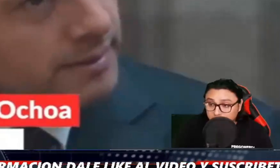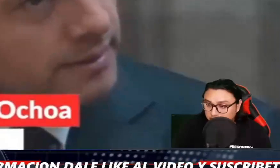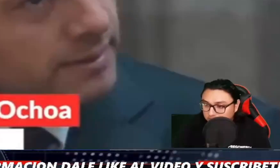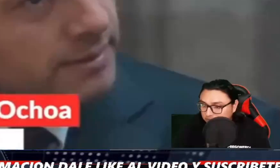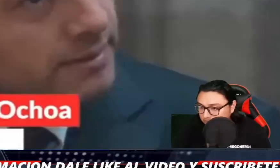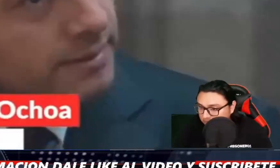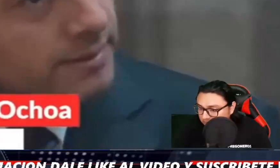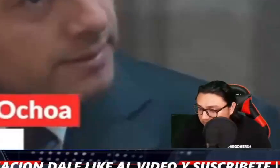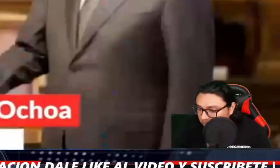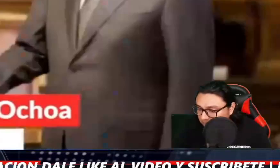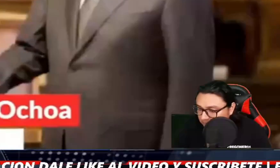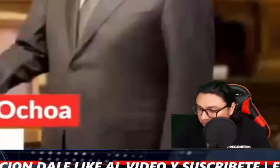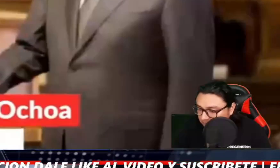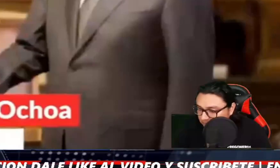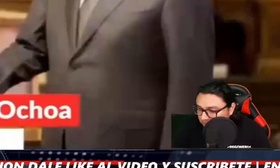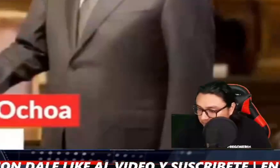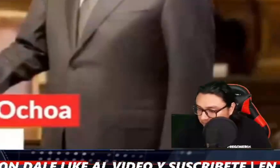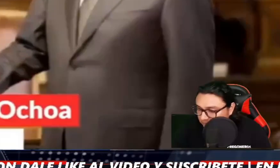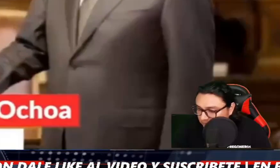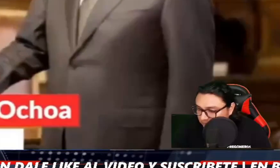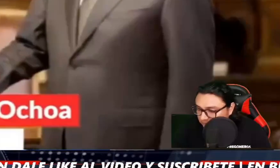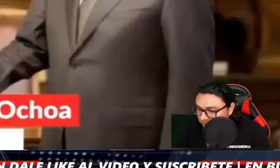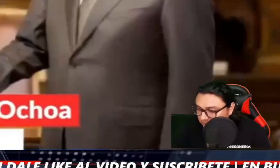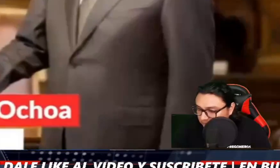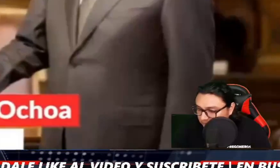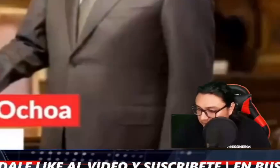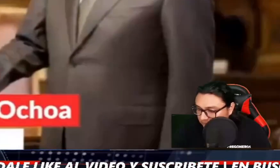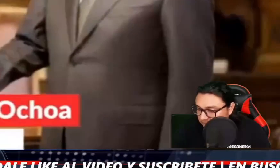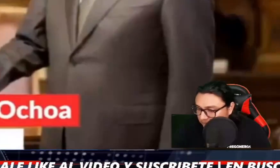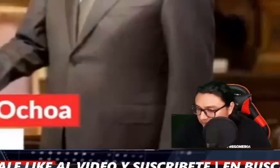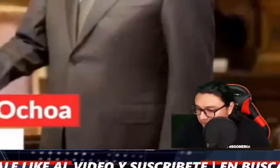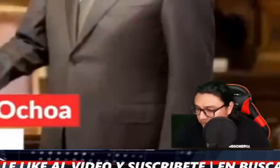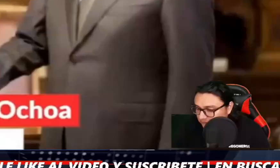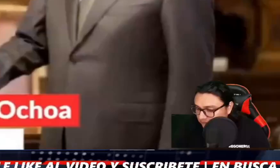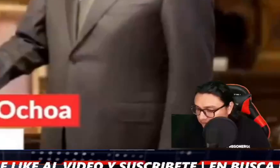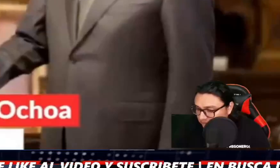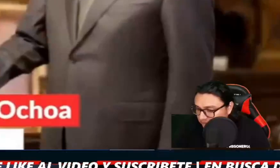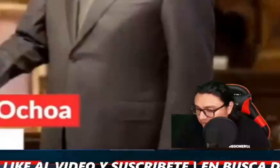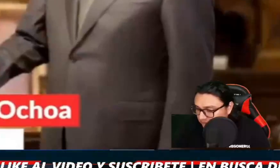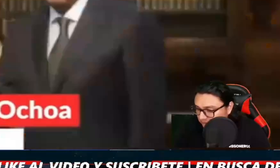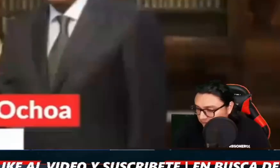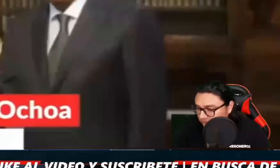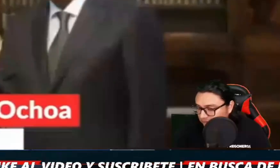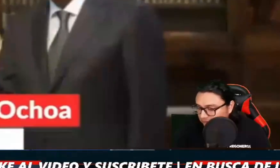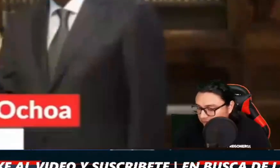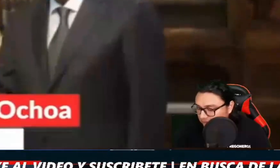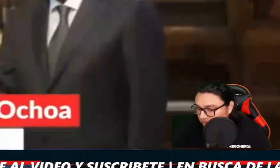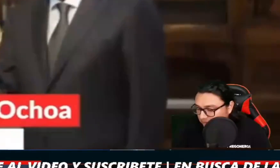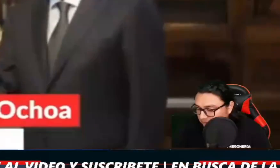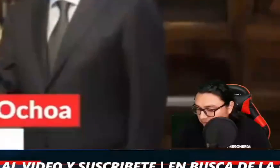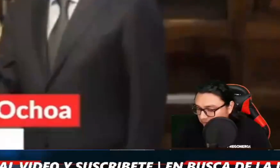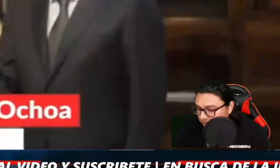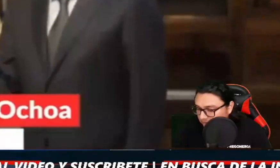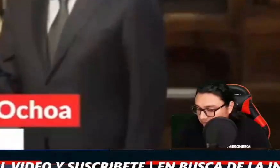atacar al primero, si le sacan al candidato del PAN un supuesto